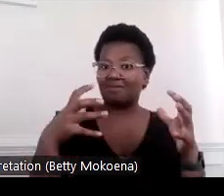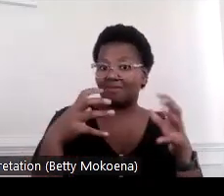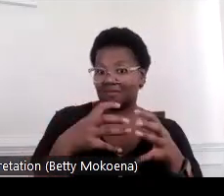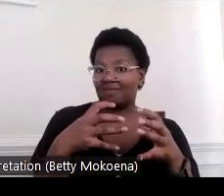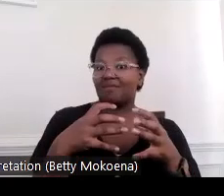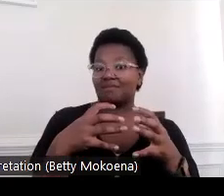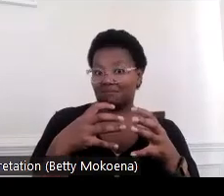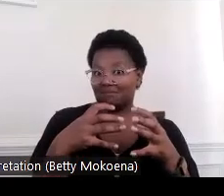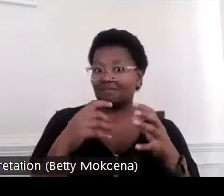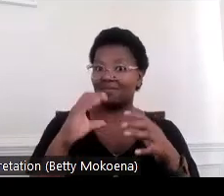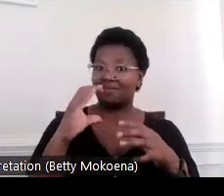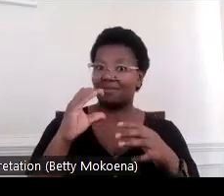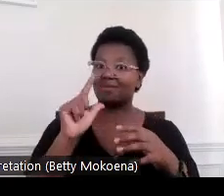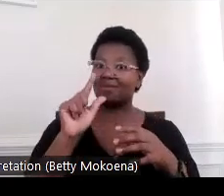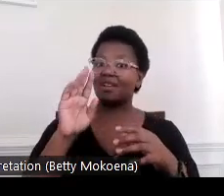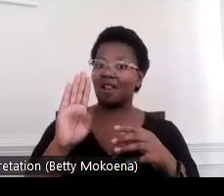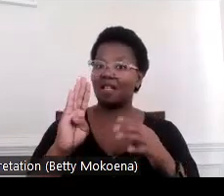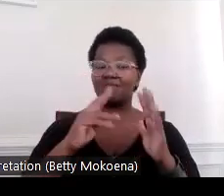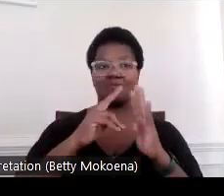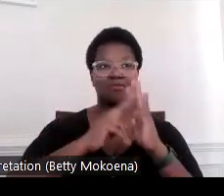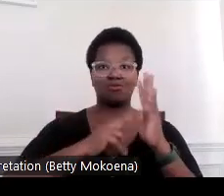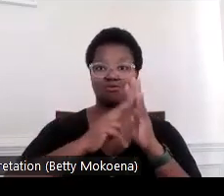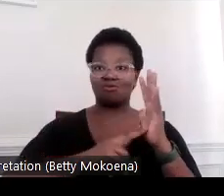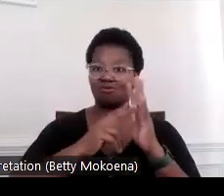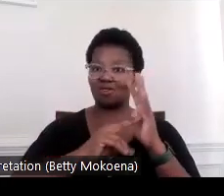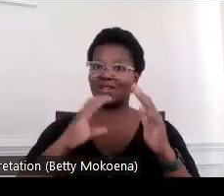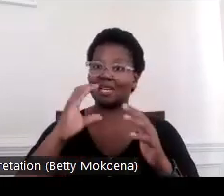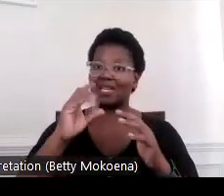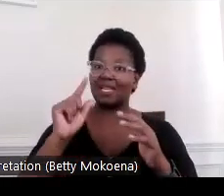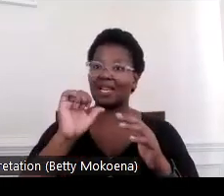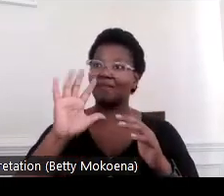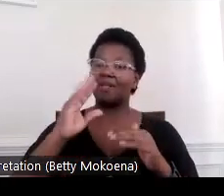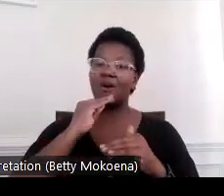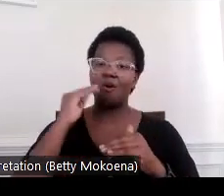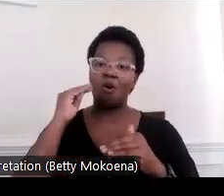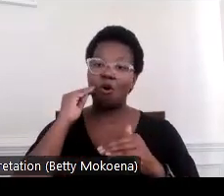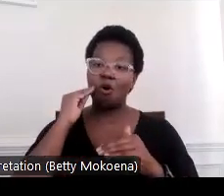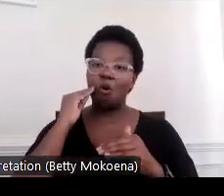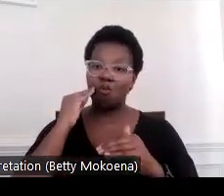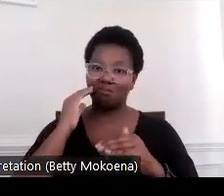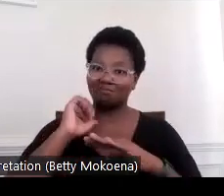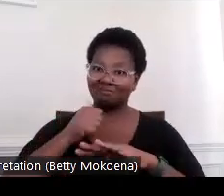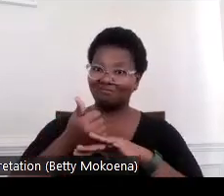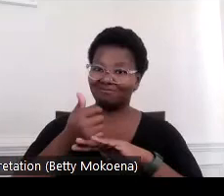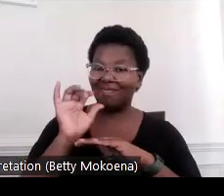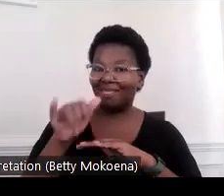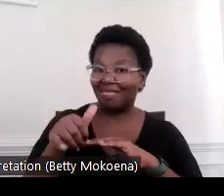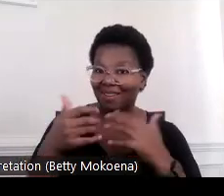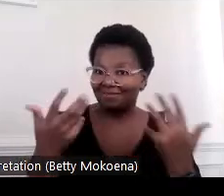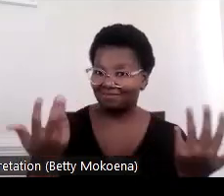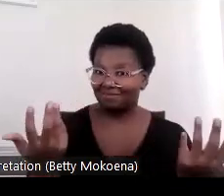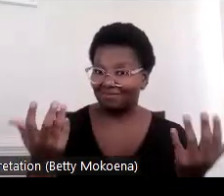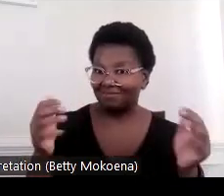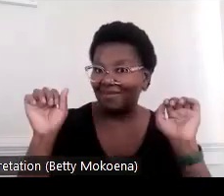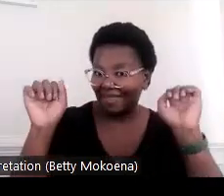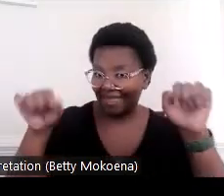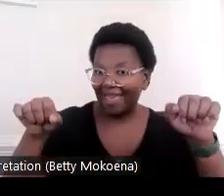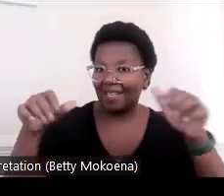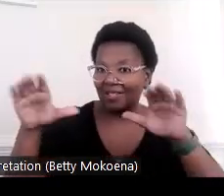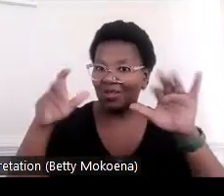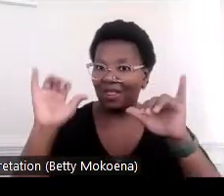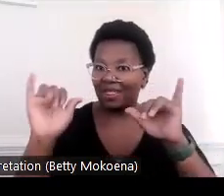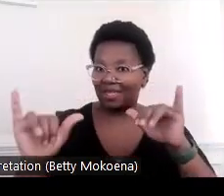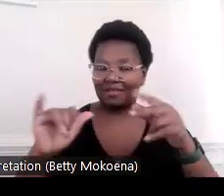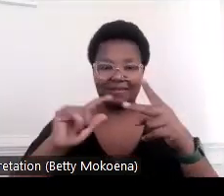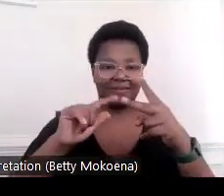yo sé que ahí hay clubs de tejido que se hacen el mismo en la casa entonces darles esas